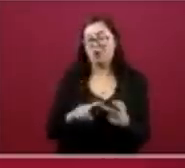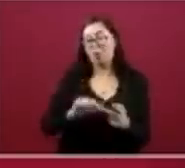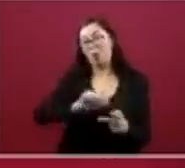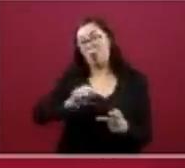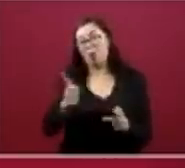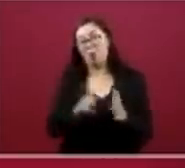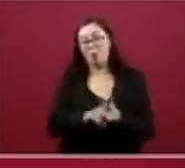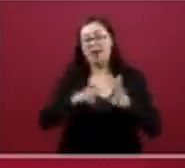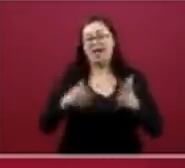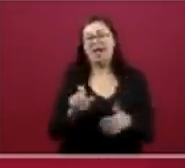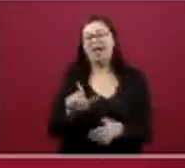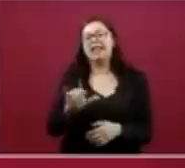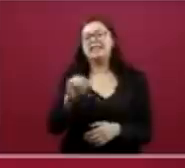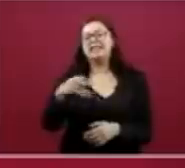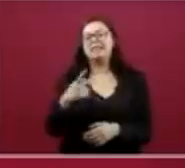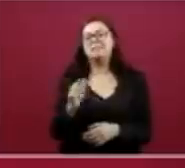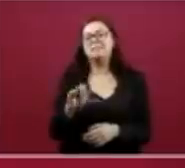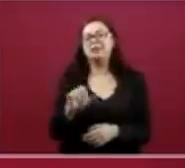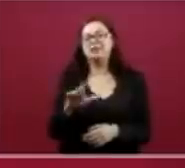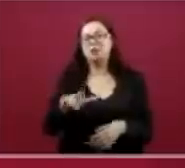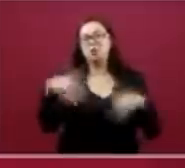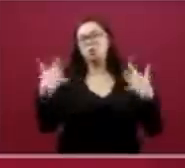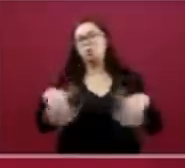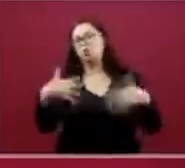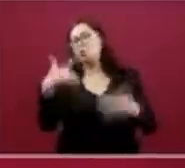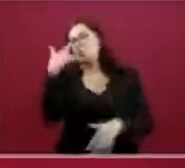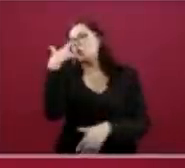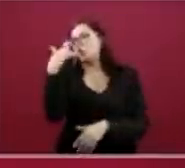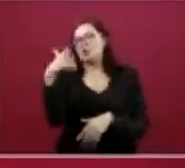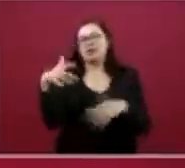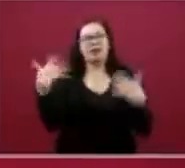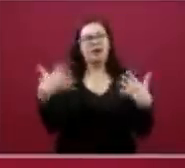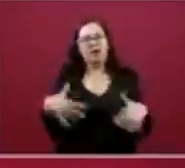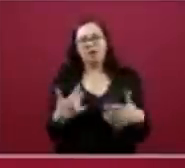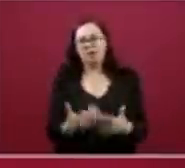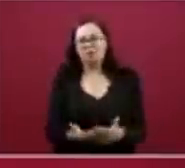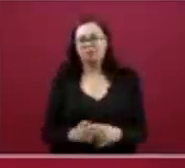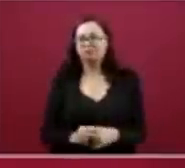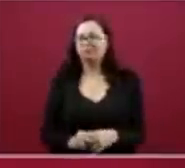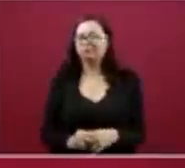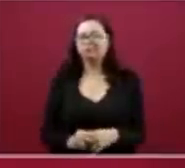El Imparcial, era un fenómeno ese periódico. Fíjense que